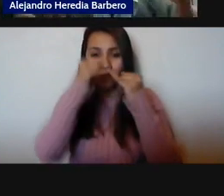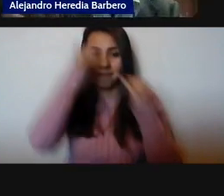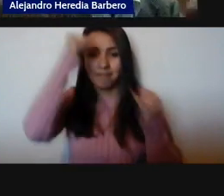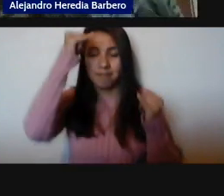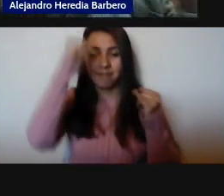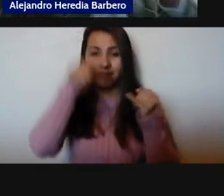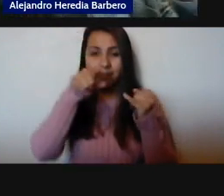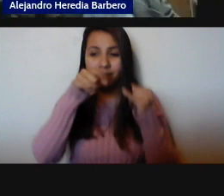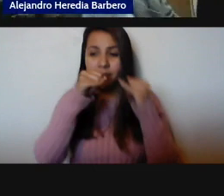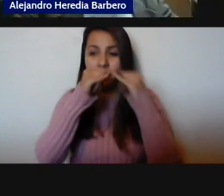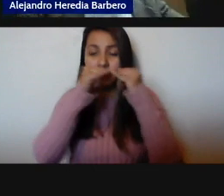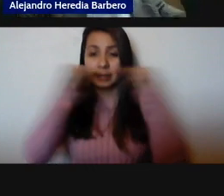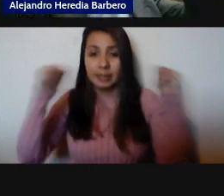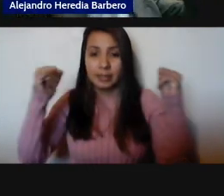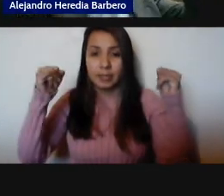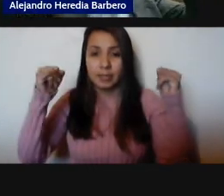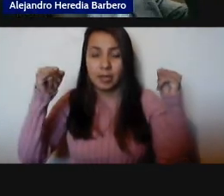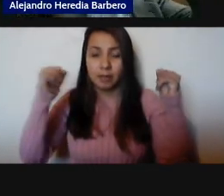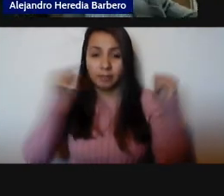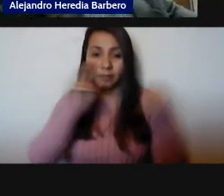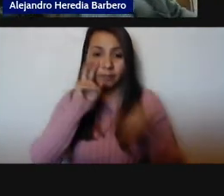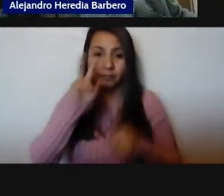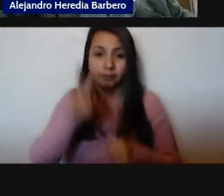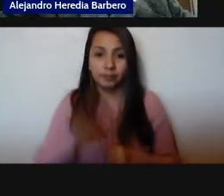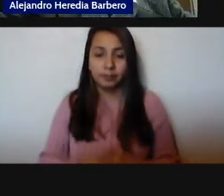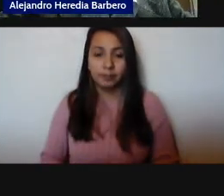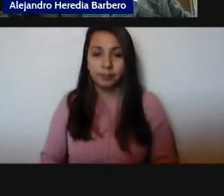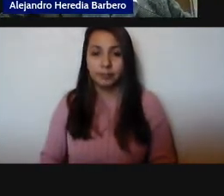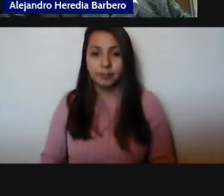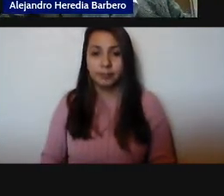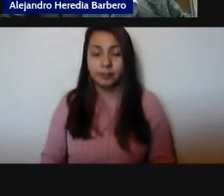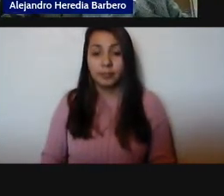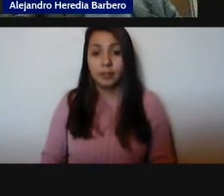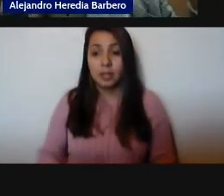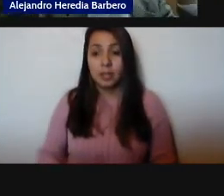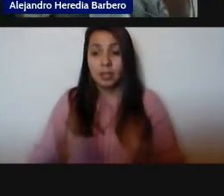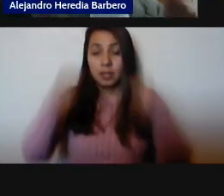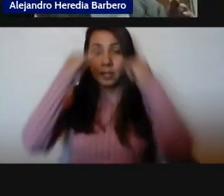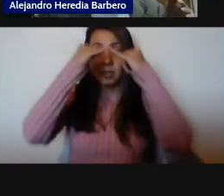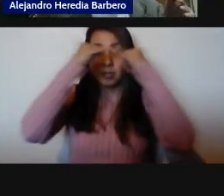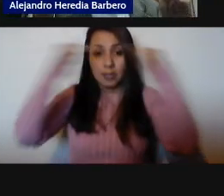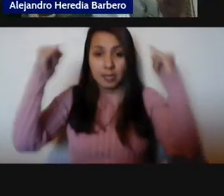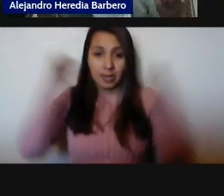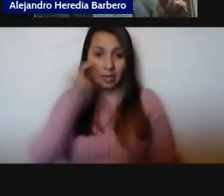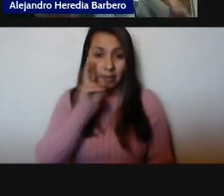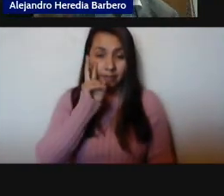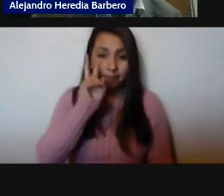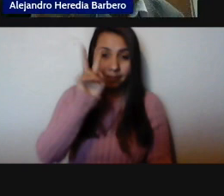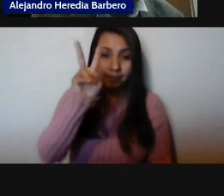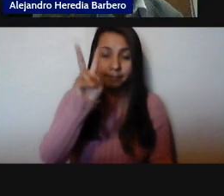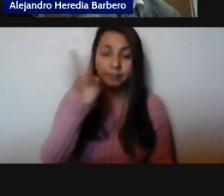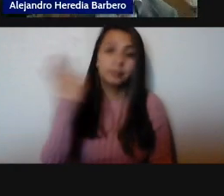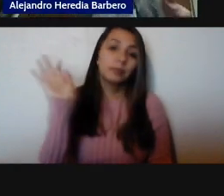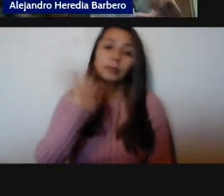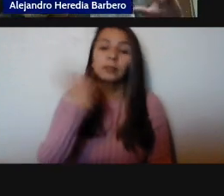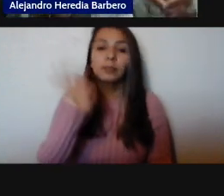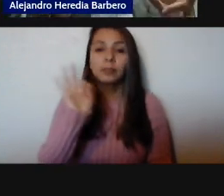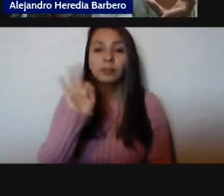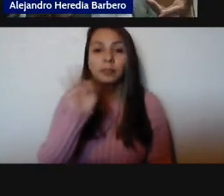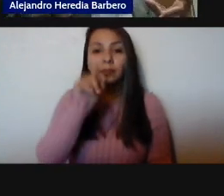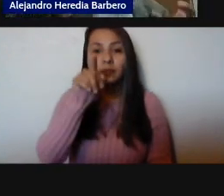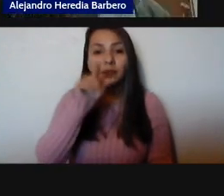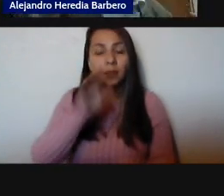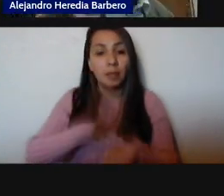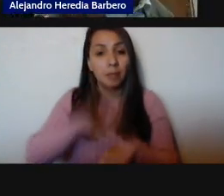vamos a ver la línea que está hasta arriba, la primera línea, vemos que es una línea cuasi horizontal. Si nosotros tenemos un